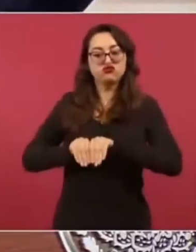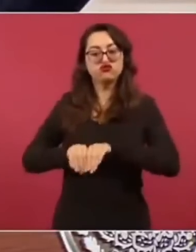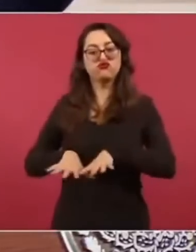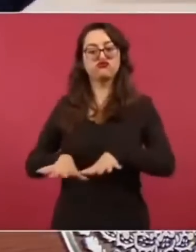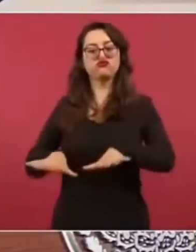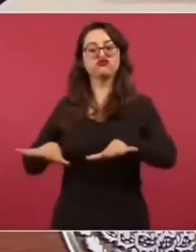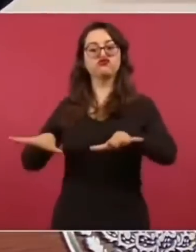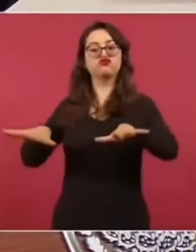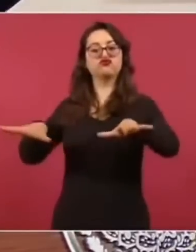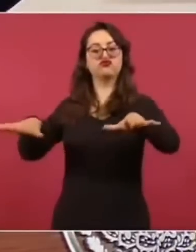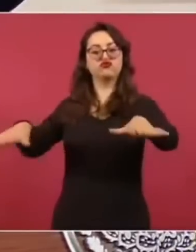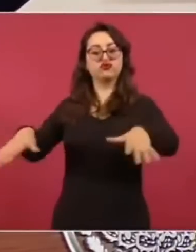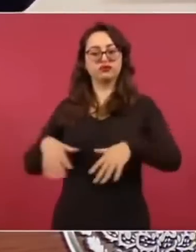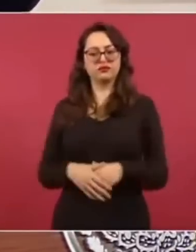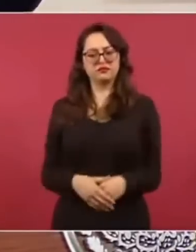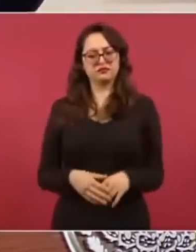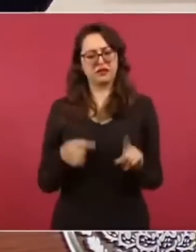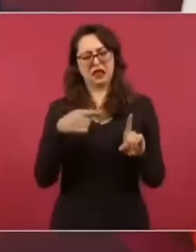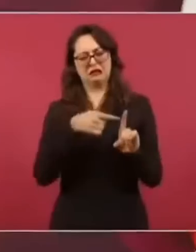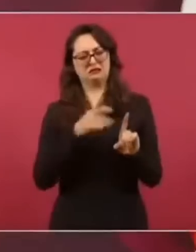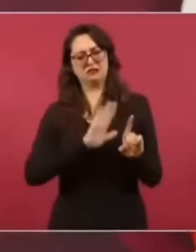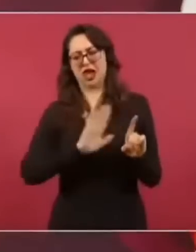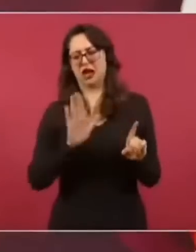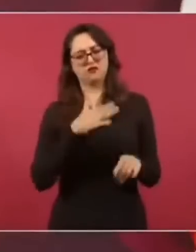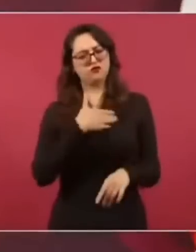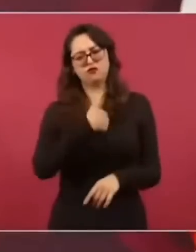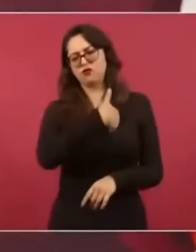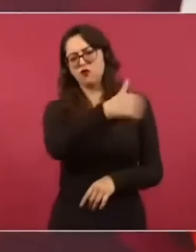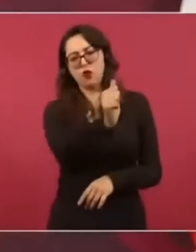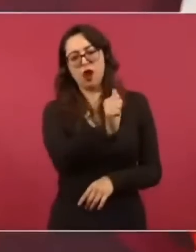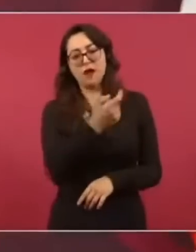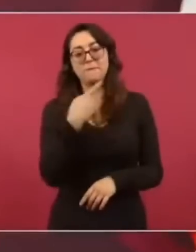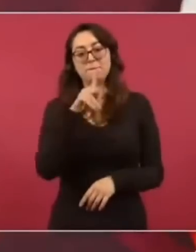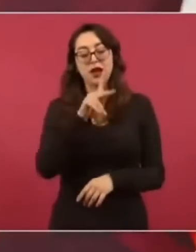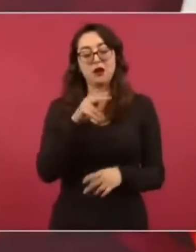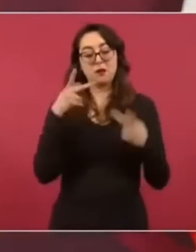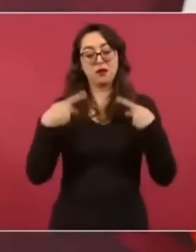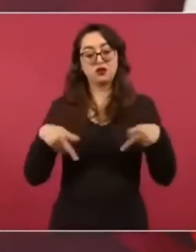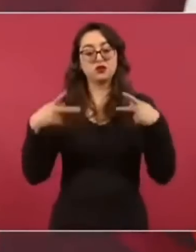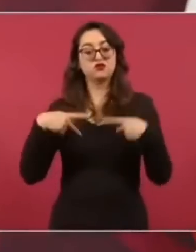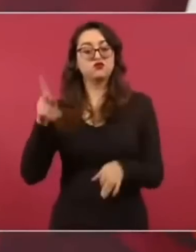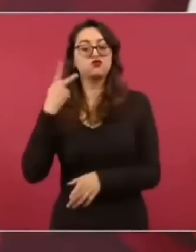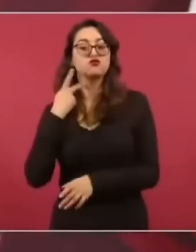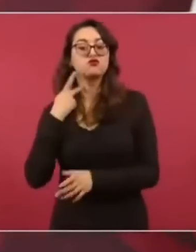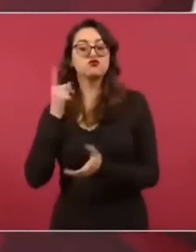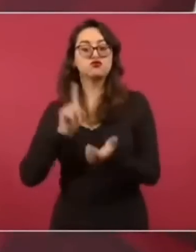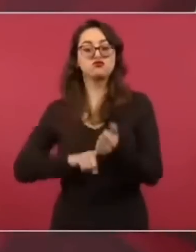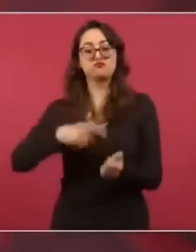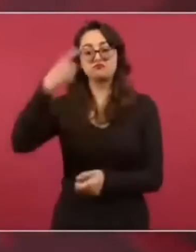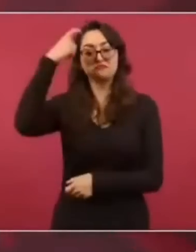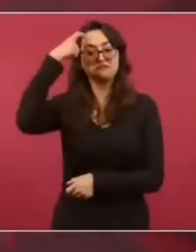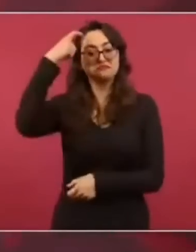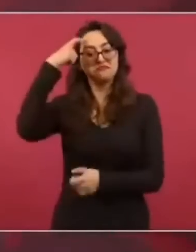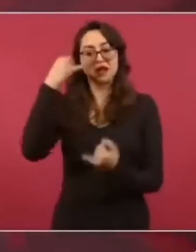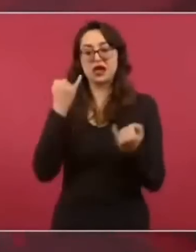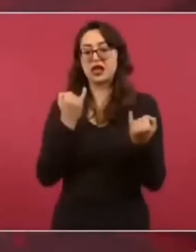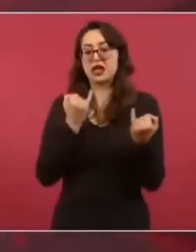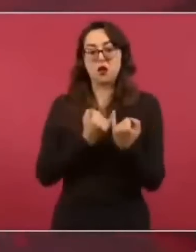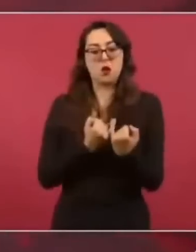Y se fue Salinas, pero siguió la política salinista. ¿Qué hizo